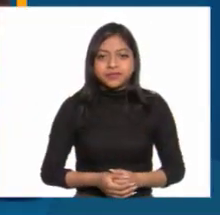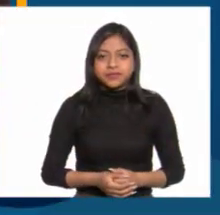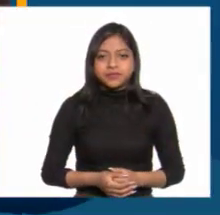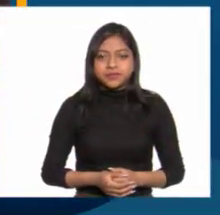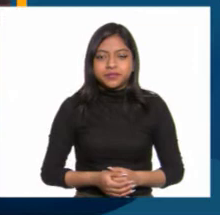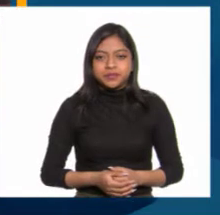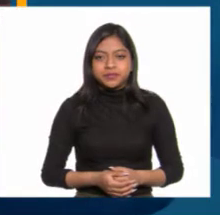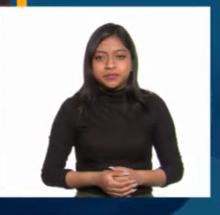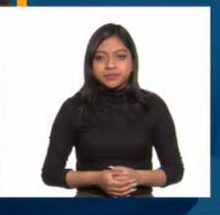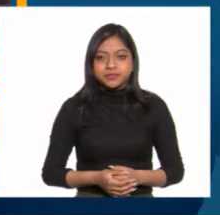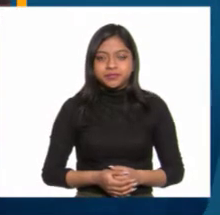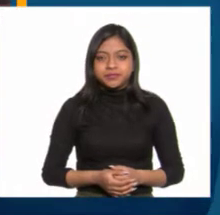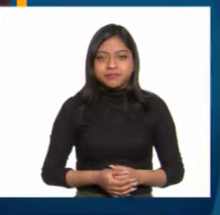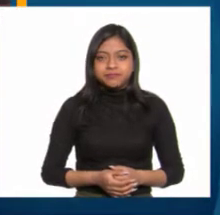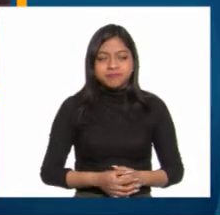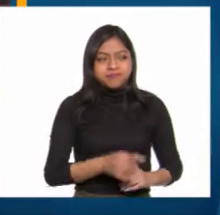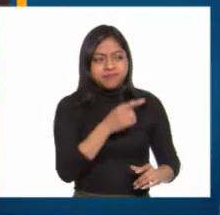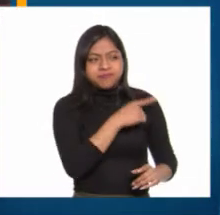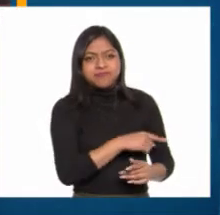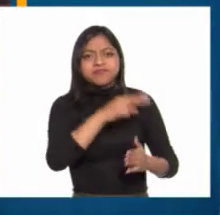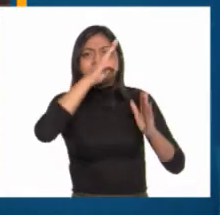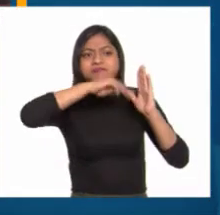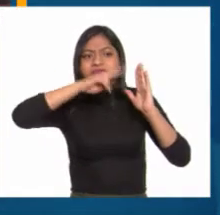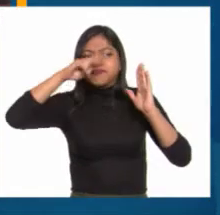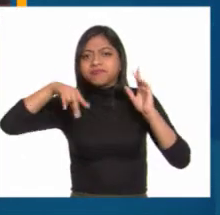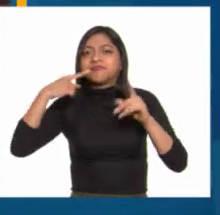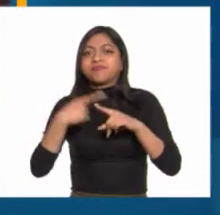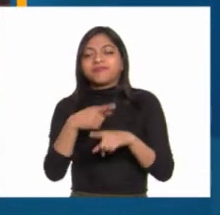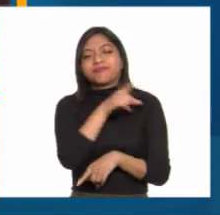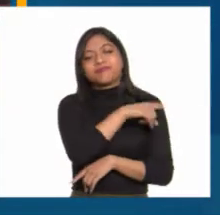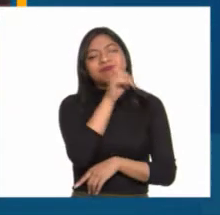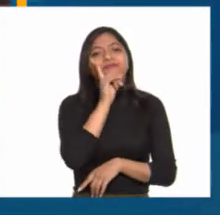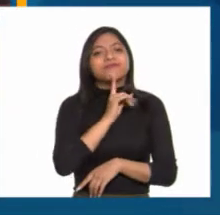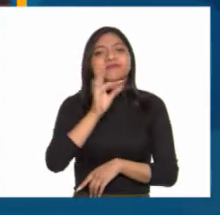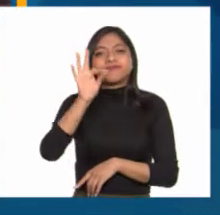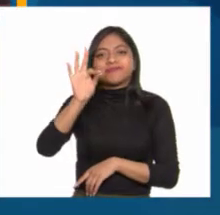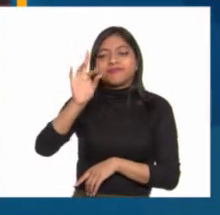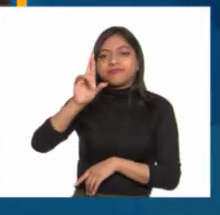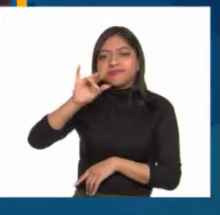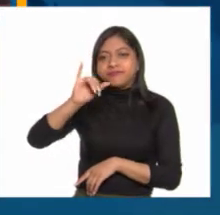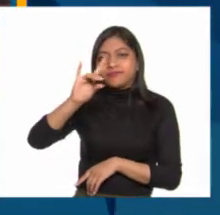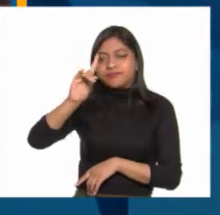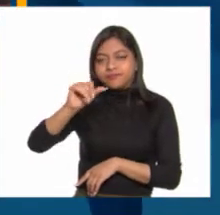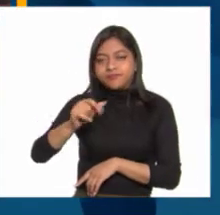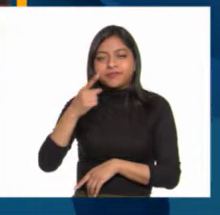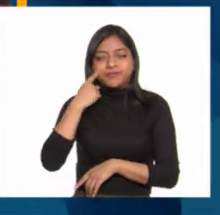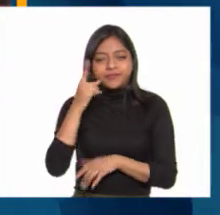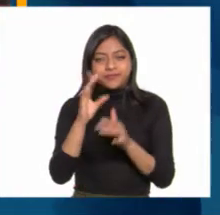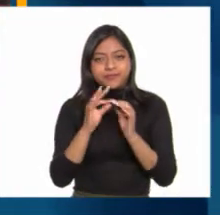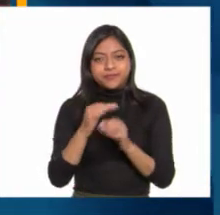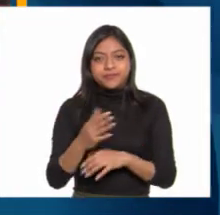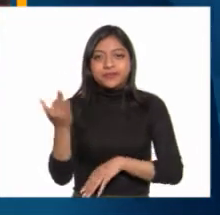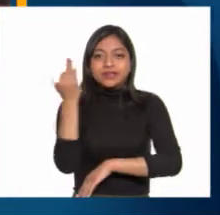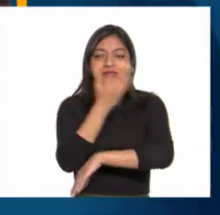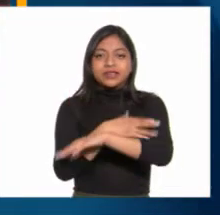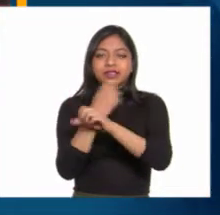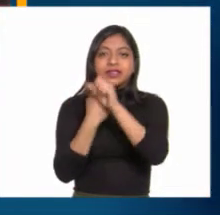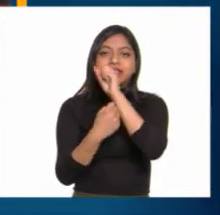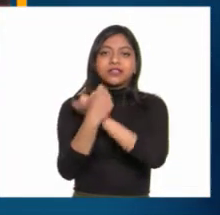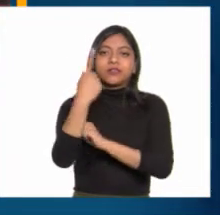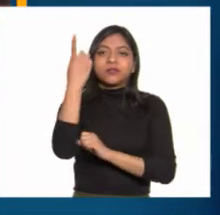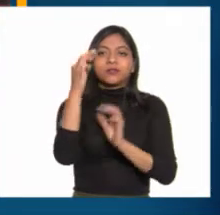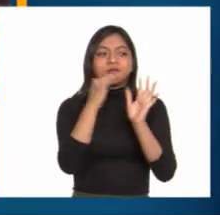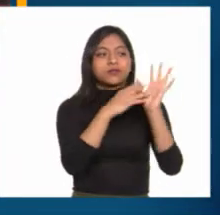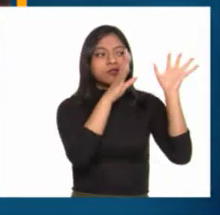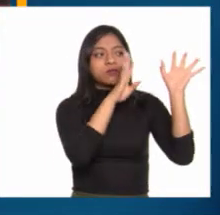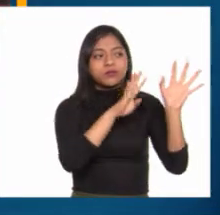de quien pintó precisamente este óleo, Frida Kahlo. Dice así: Una tarde, en 1925,